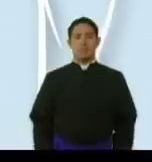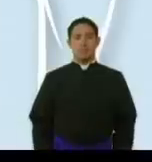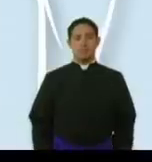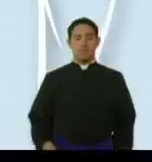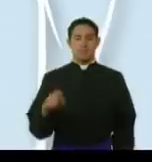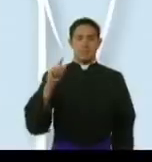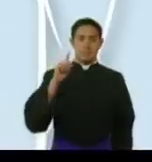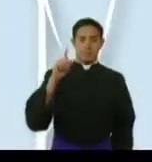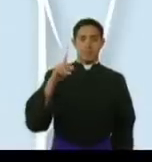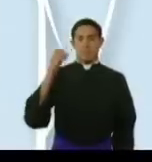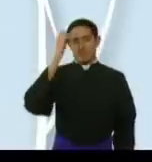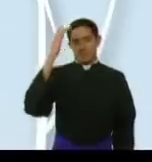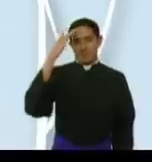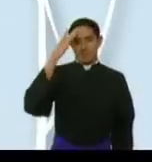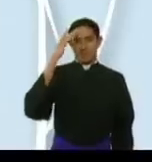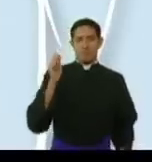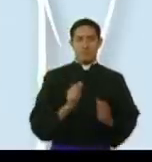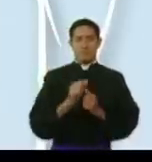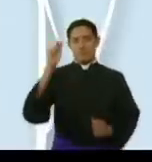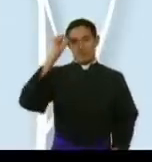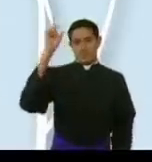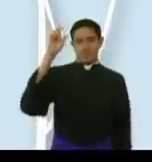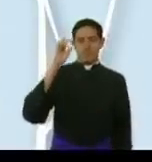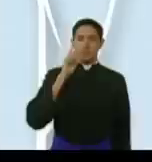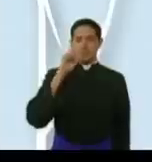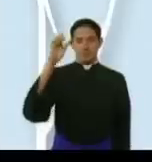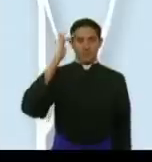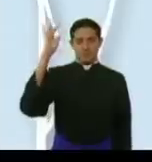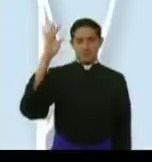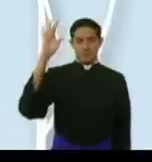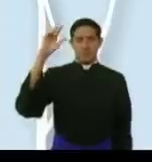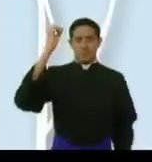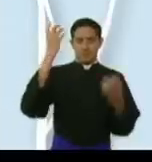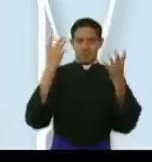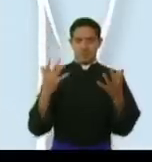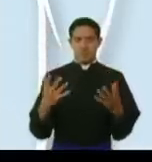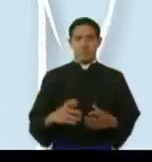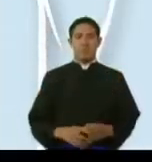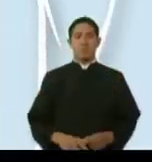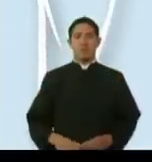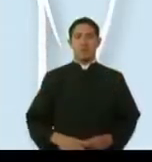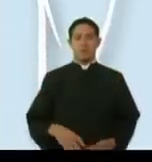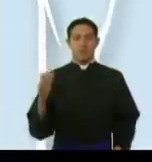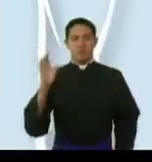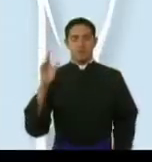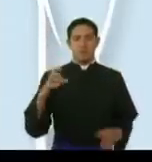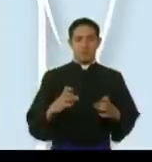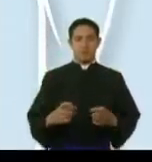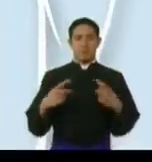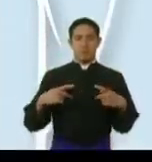sandalias. Él los bautizará con el Espíritu Santo y con fuego. Sucedió que entre la gente que se bautizaba,